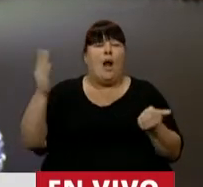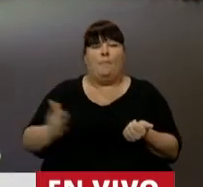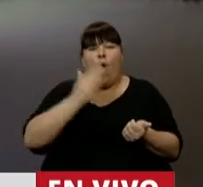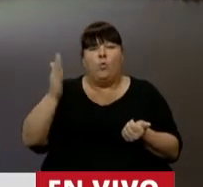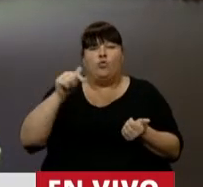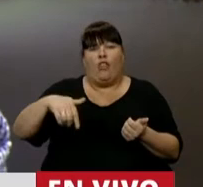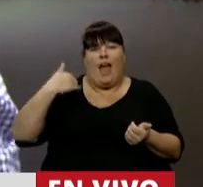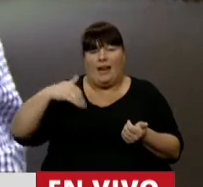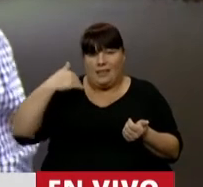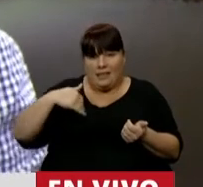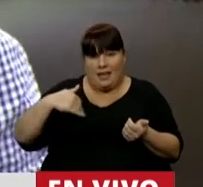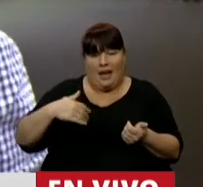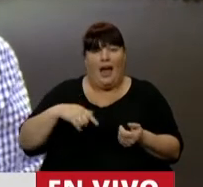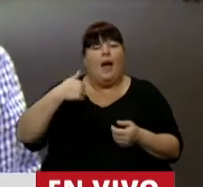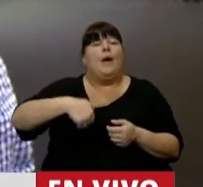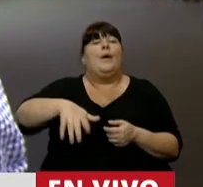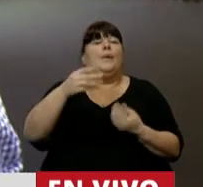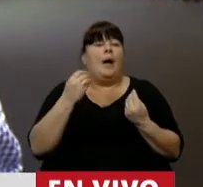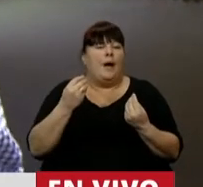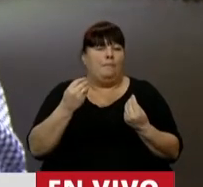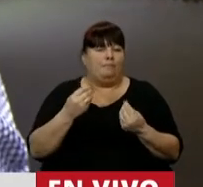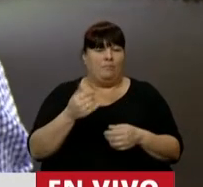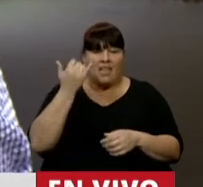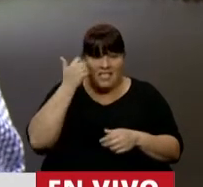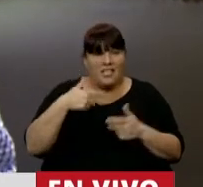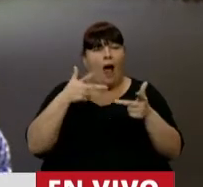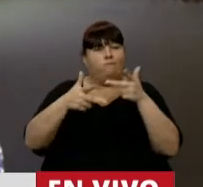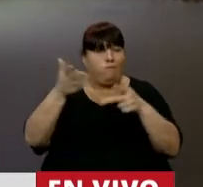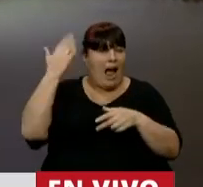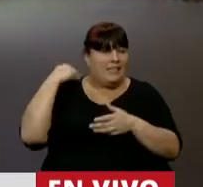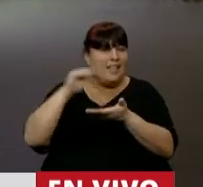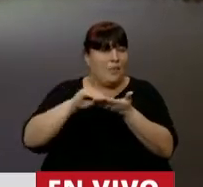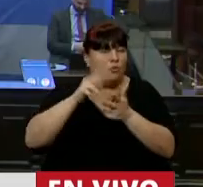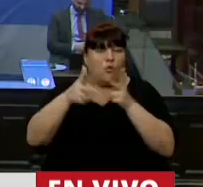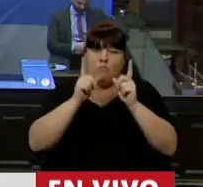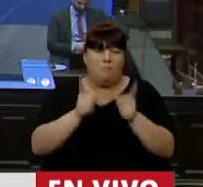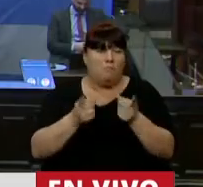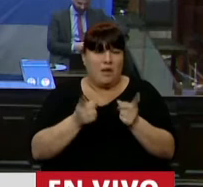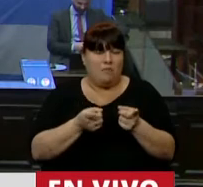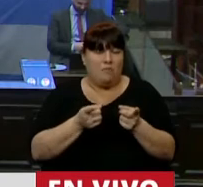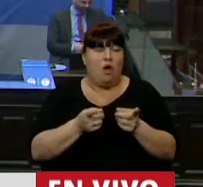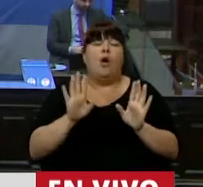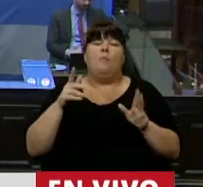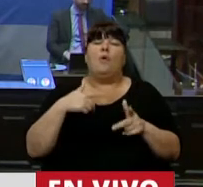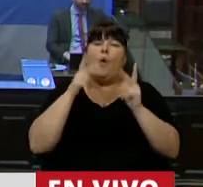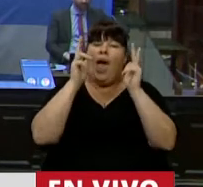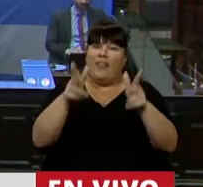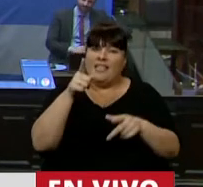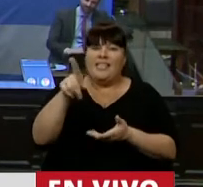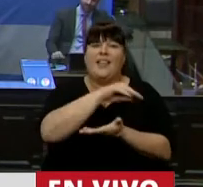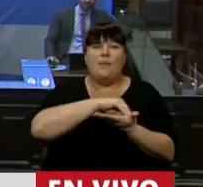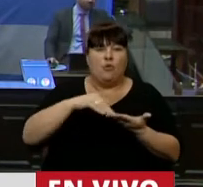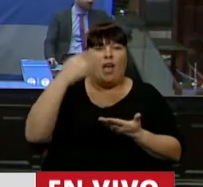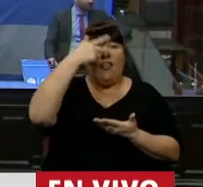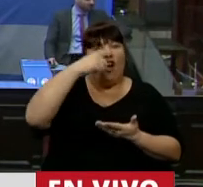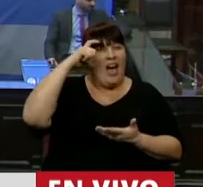producción de este país y a lo que nos va a pasar, porque ya lo hablaron los diputados preopinantes. Pero yo le quiero decir al